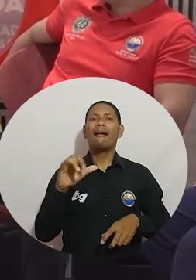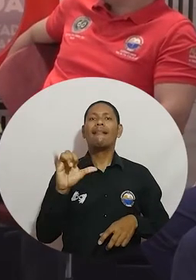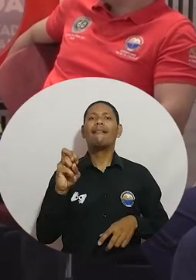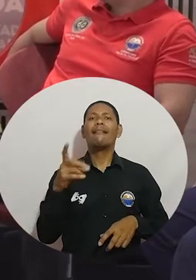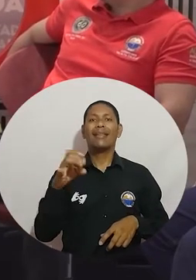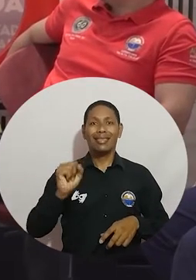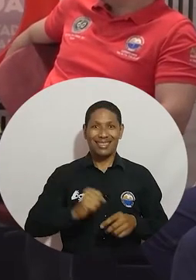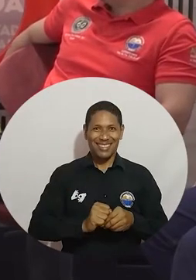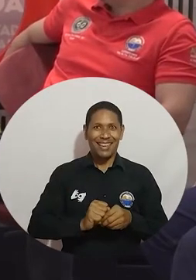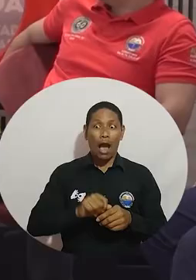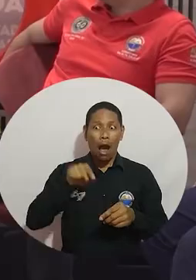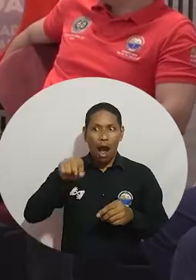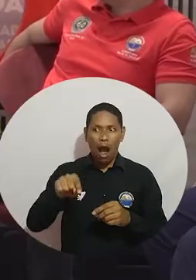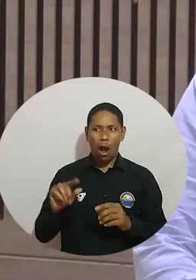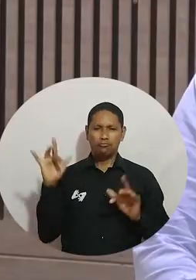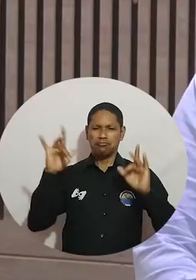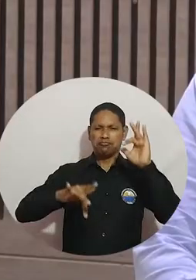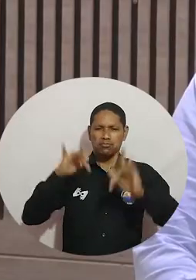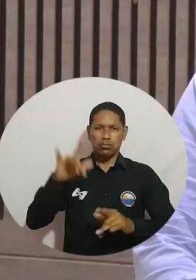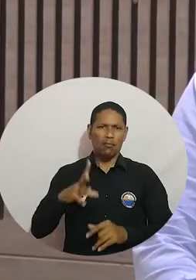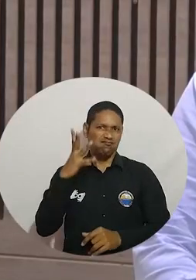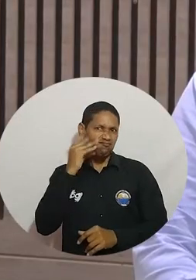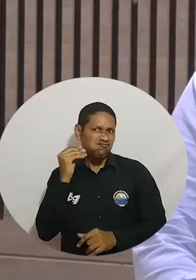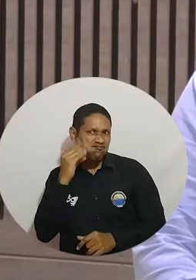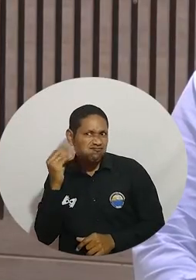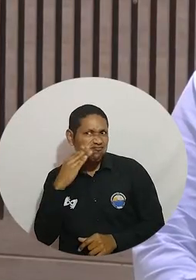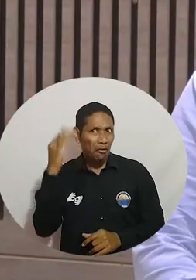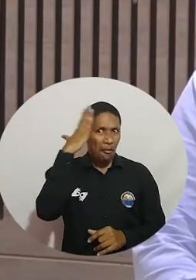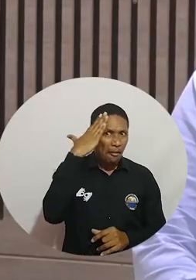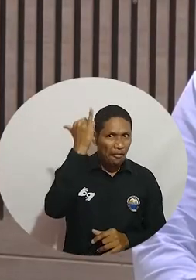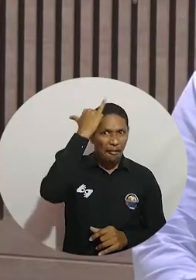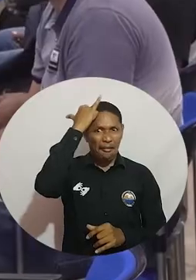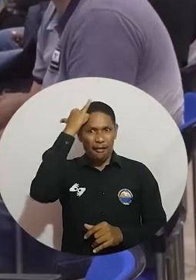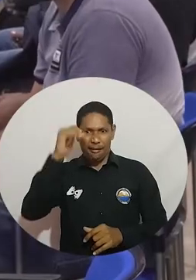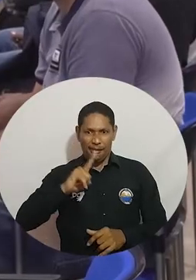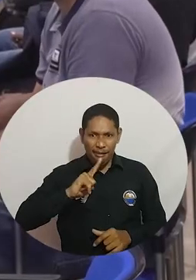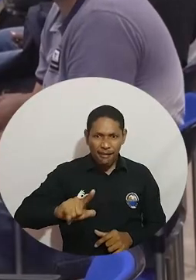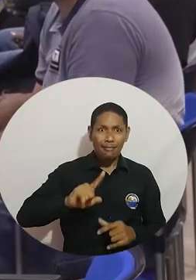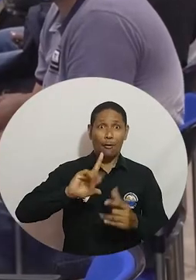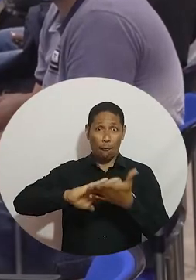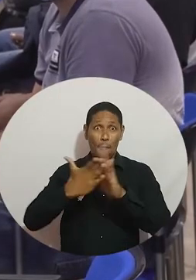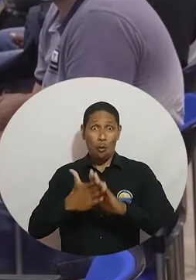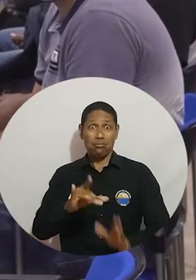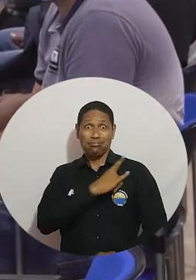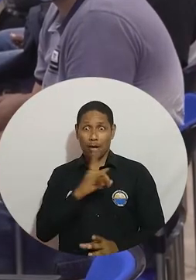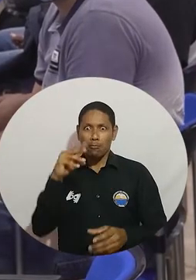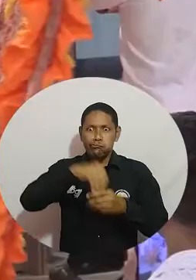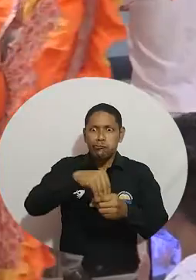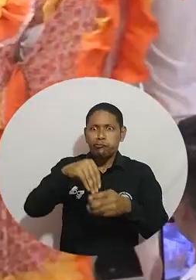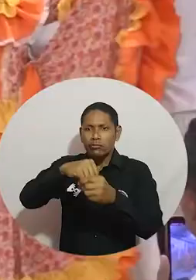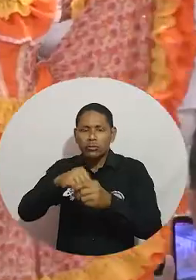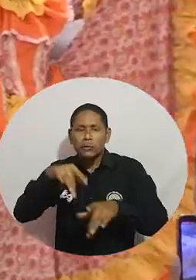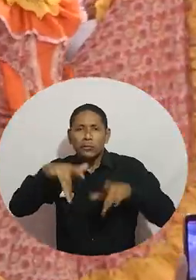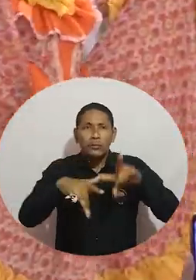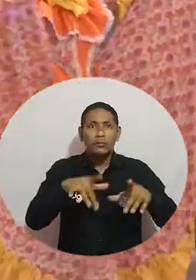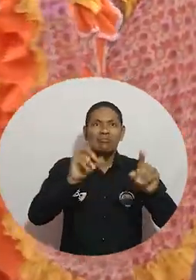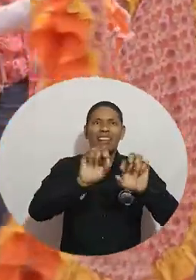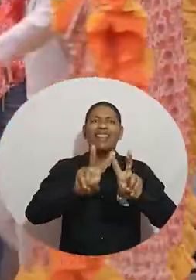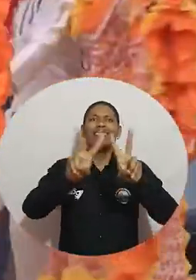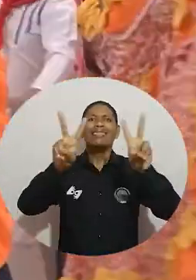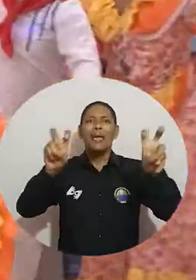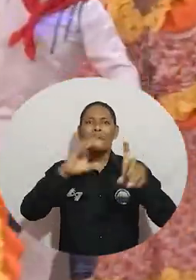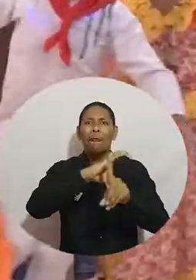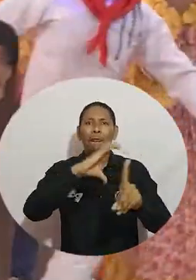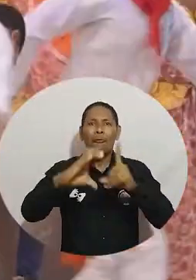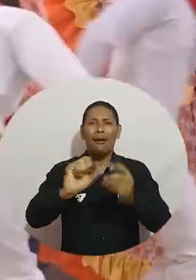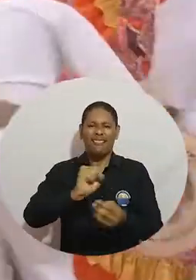Grande, convergieron empresarios, académicos, expertos, líderes gremiales y la comunidad universitaria. Además, hubo un